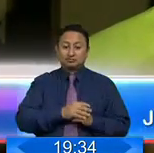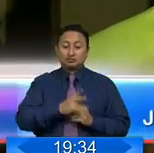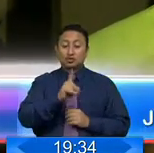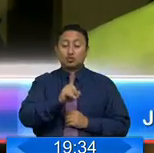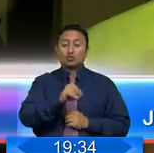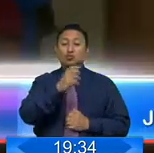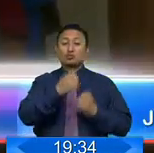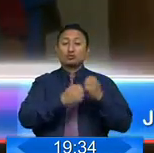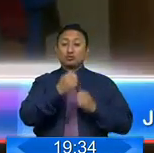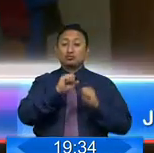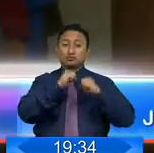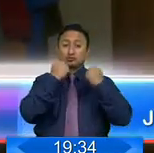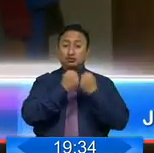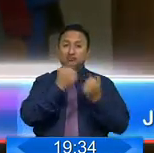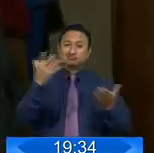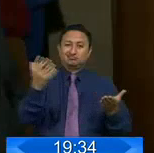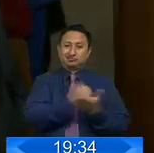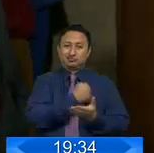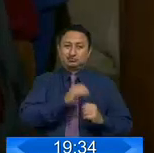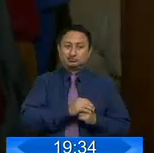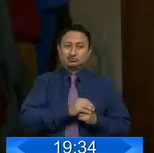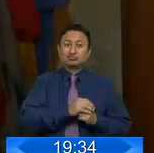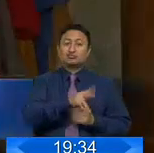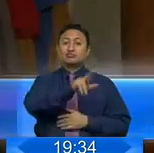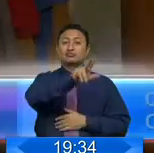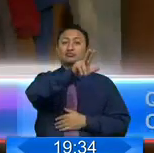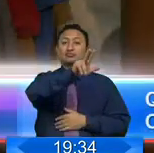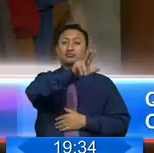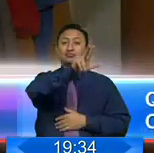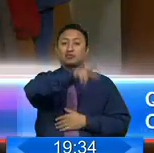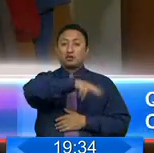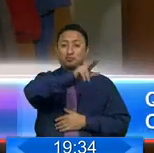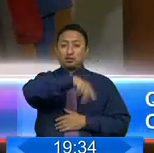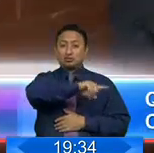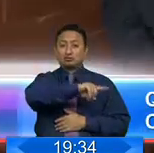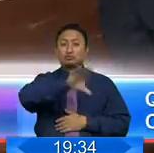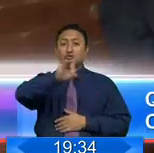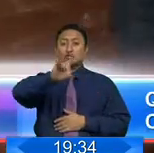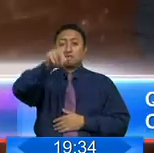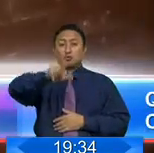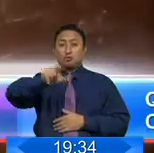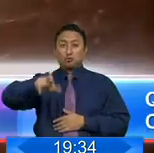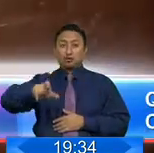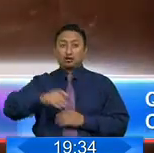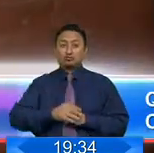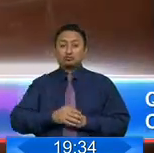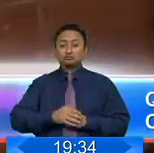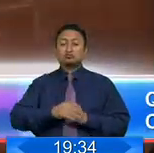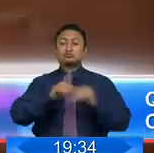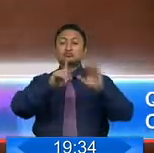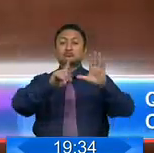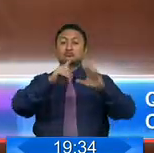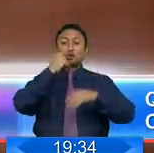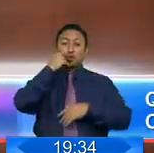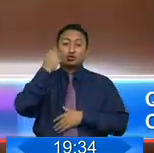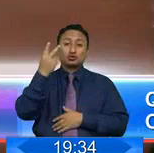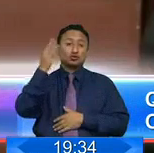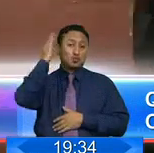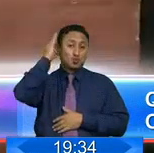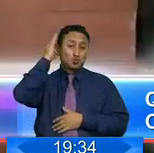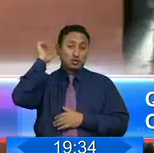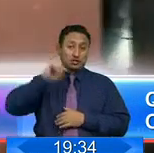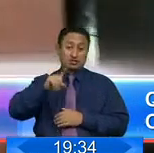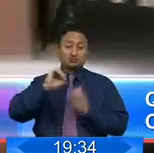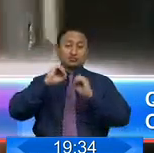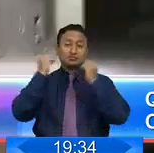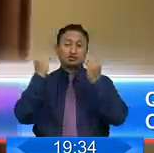sociedad. En 3 meses de investigaciones lograron identificar a 8 sospechosos, 6 hombres y 2 mujeres, quienes serían parte de una